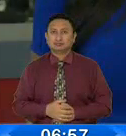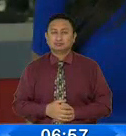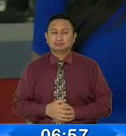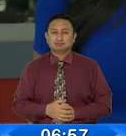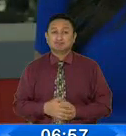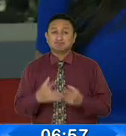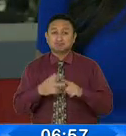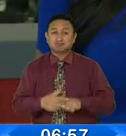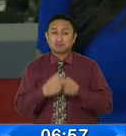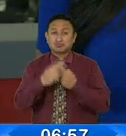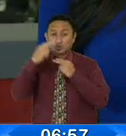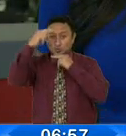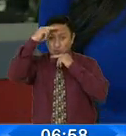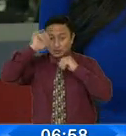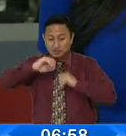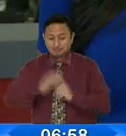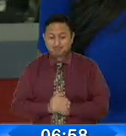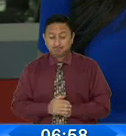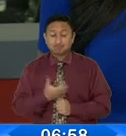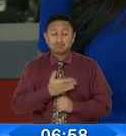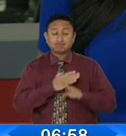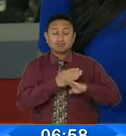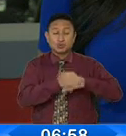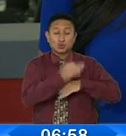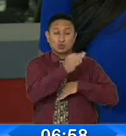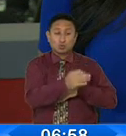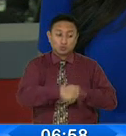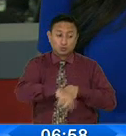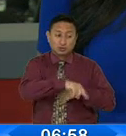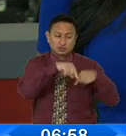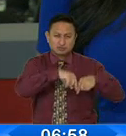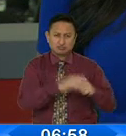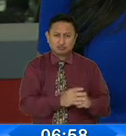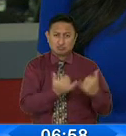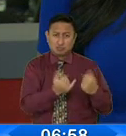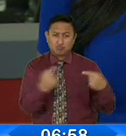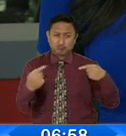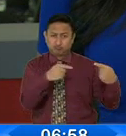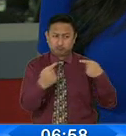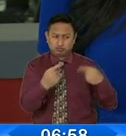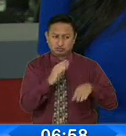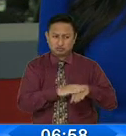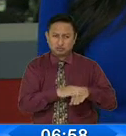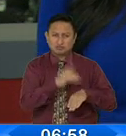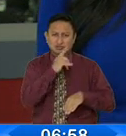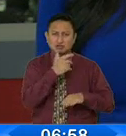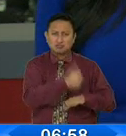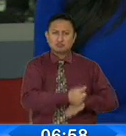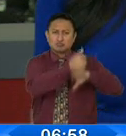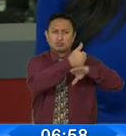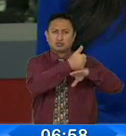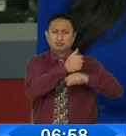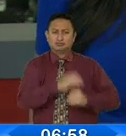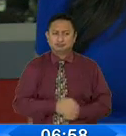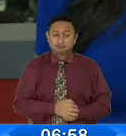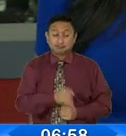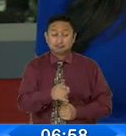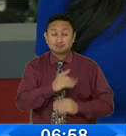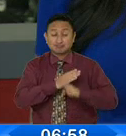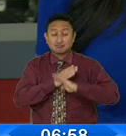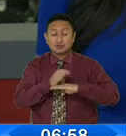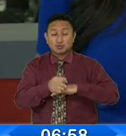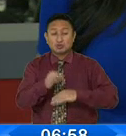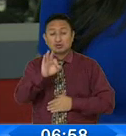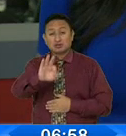Arrancamos con las noticias. En la Defensoría del Pueblo se registró una disputa por asumir su titularidad. El defensor Freddy